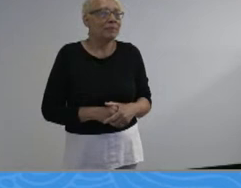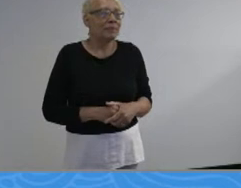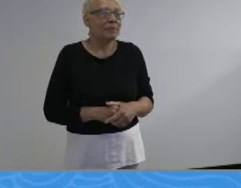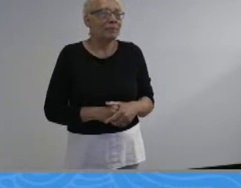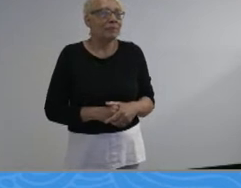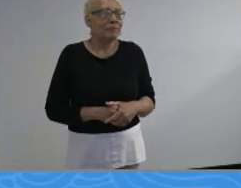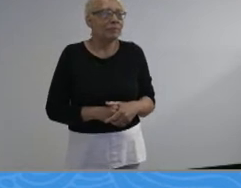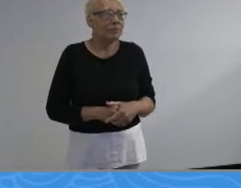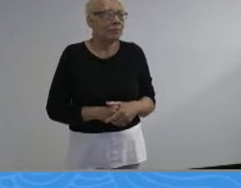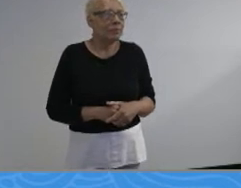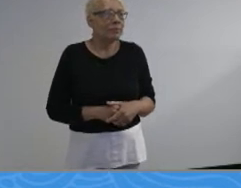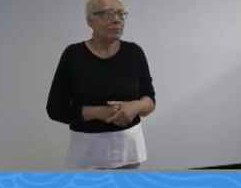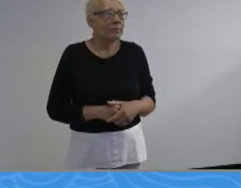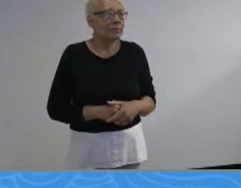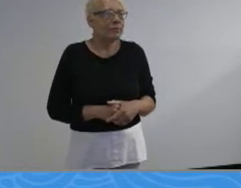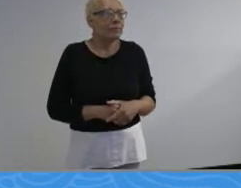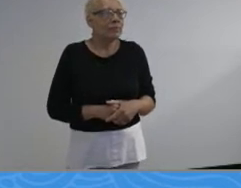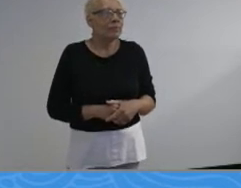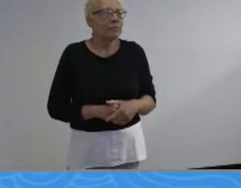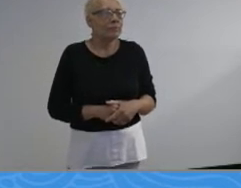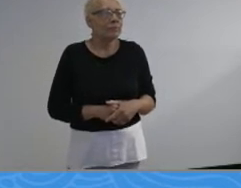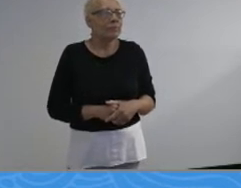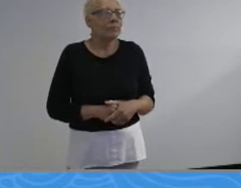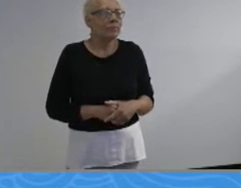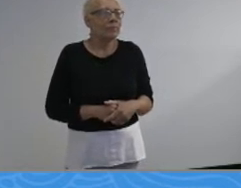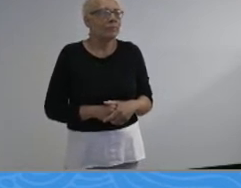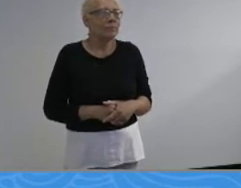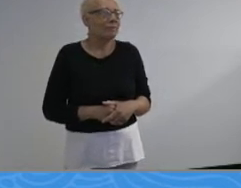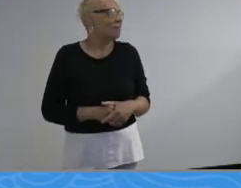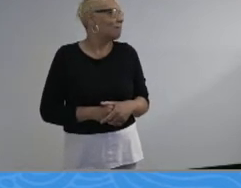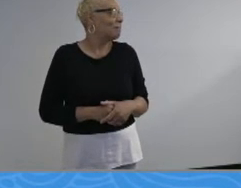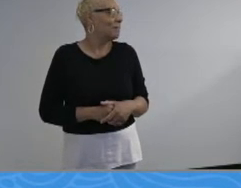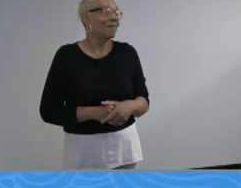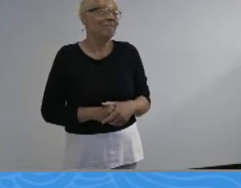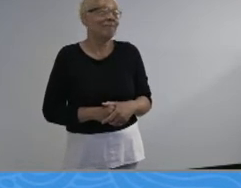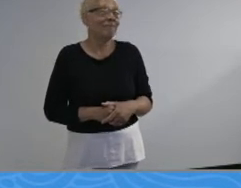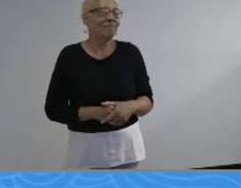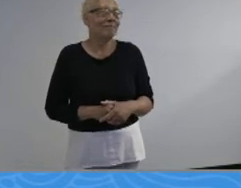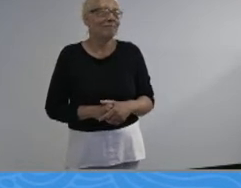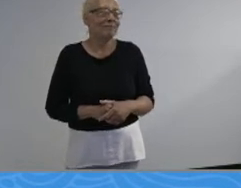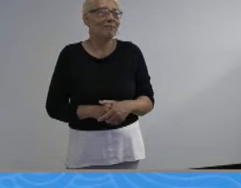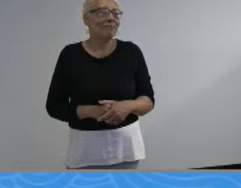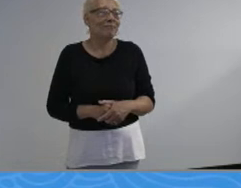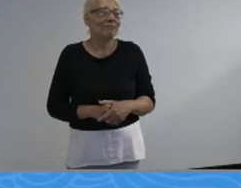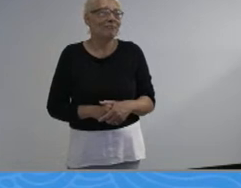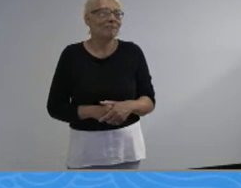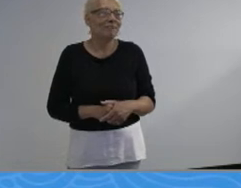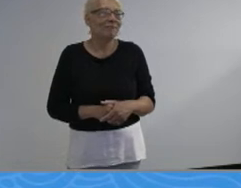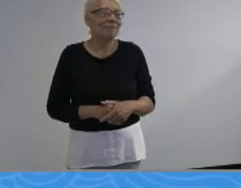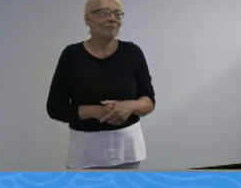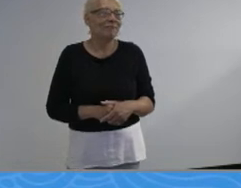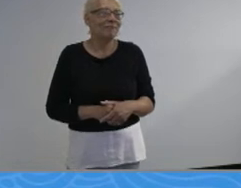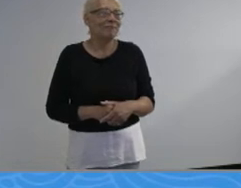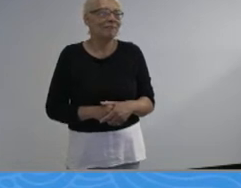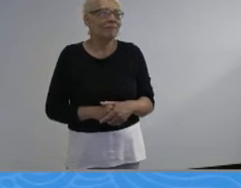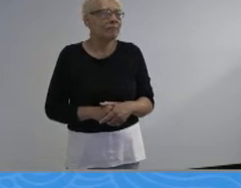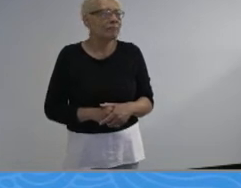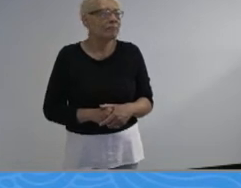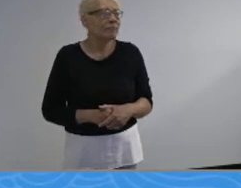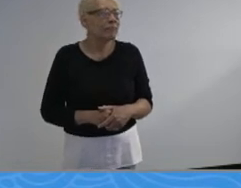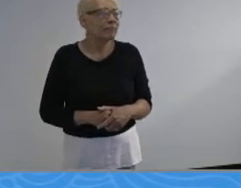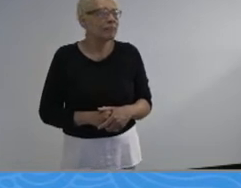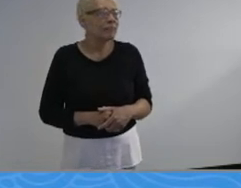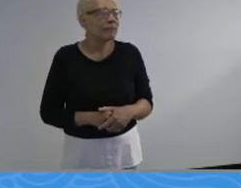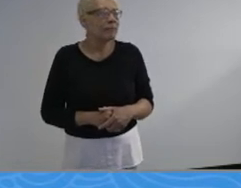10 años involucrada en mi comunidad en el Distrito Escolar de Long Beach. Soy un líder de Latinos in